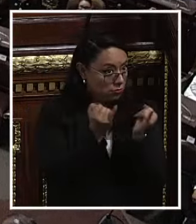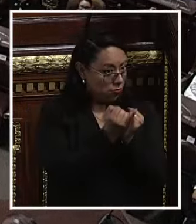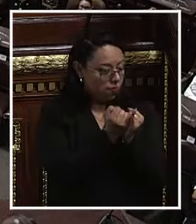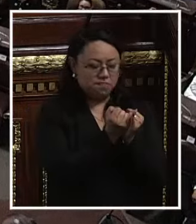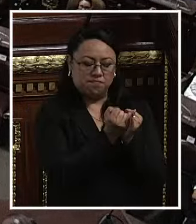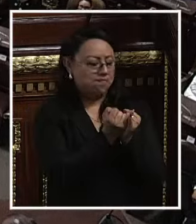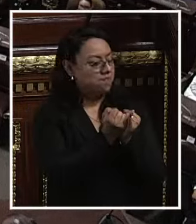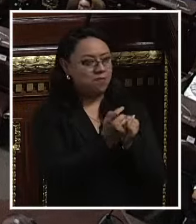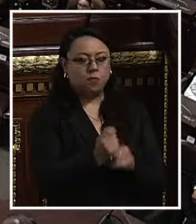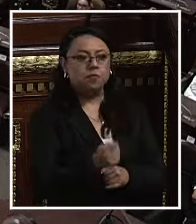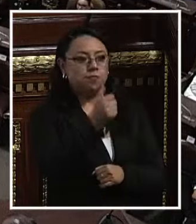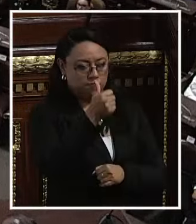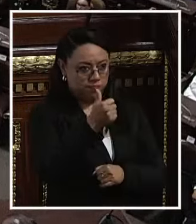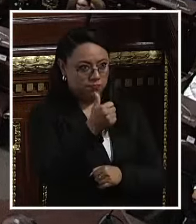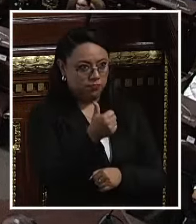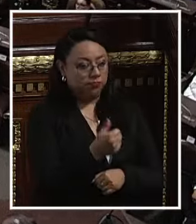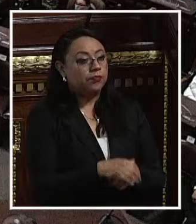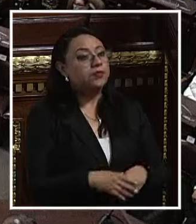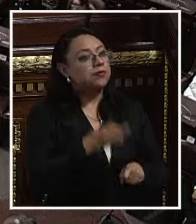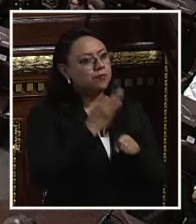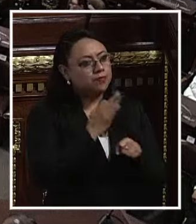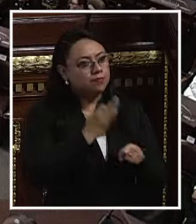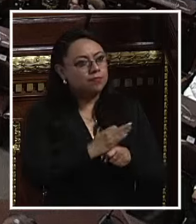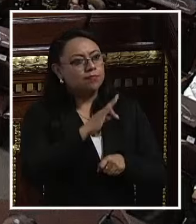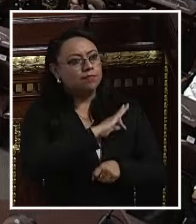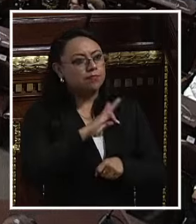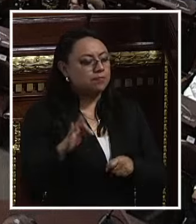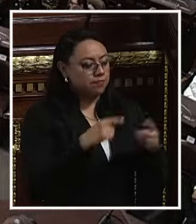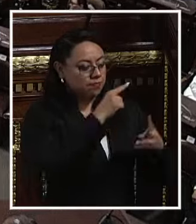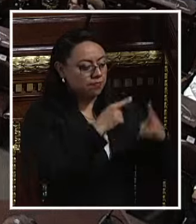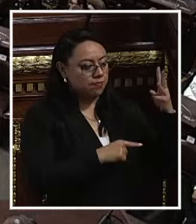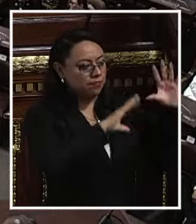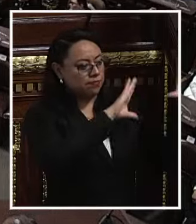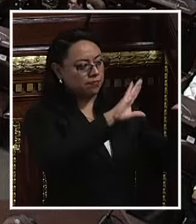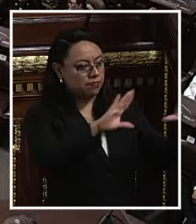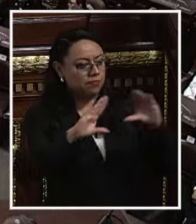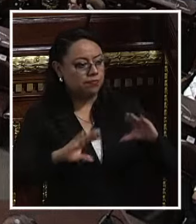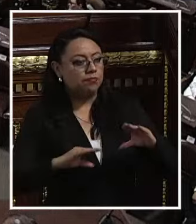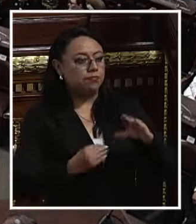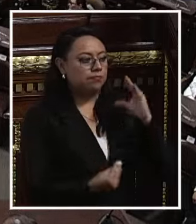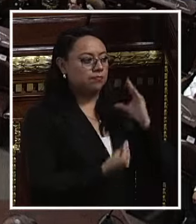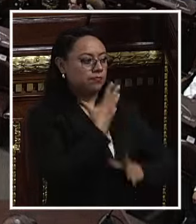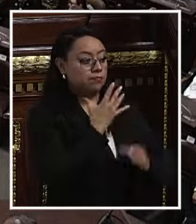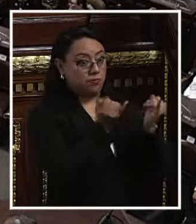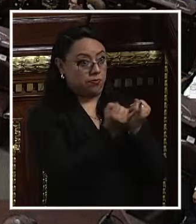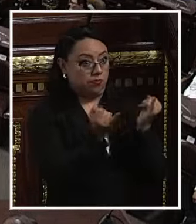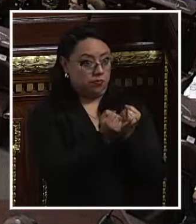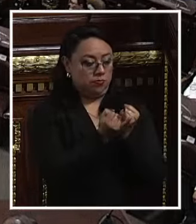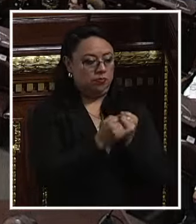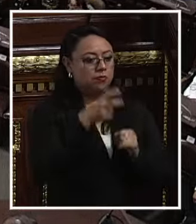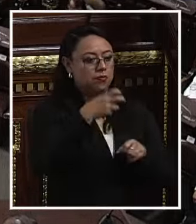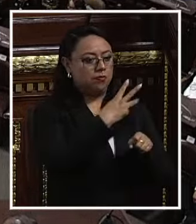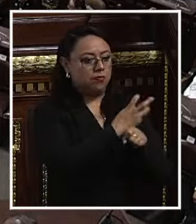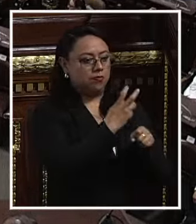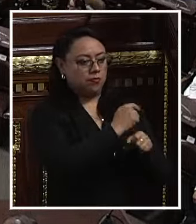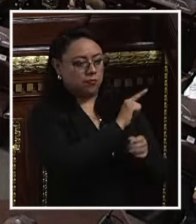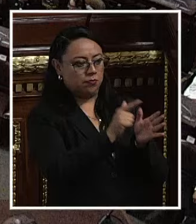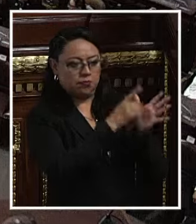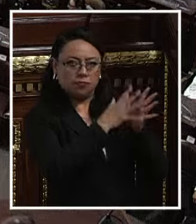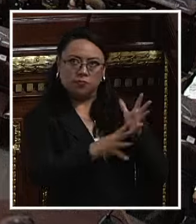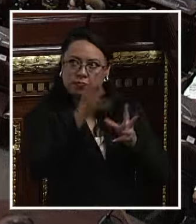virtud de traer consigo nuevas enseñanzas y el aprendizaje de esta tercera legislatura